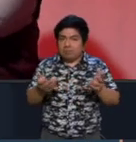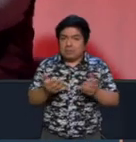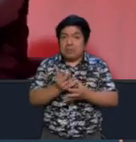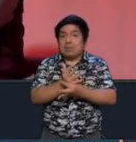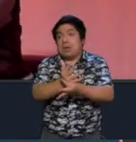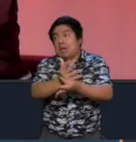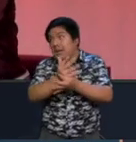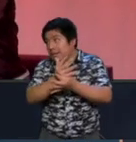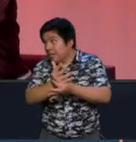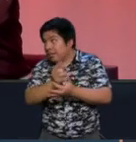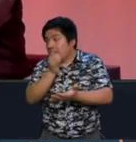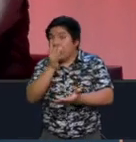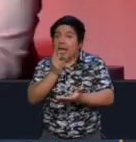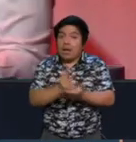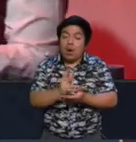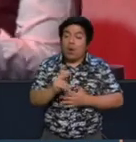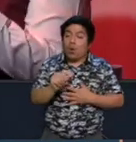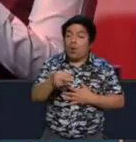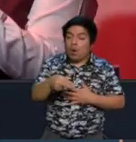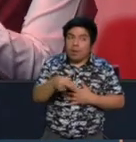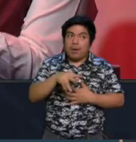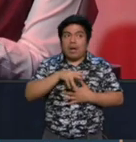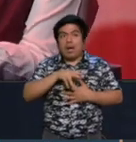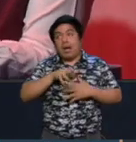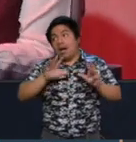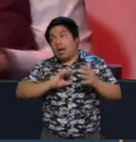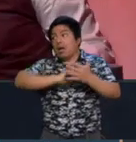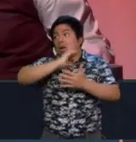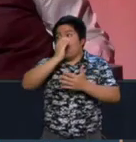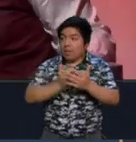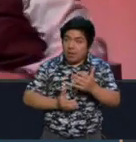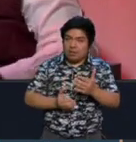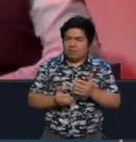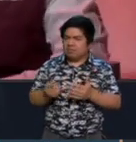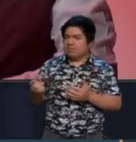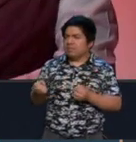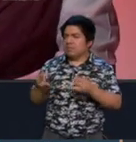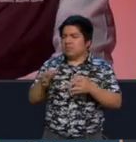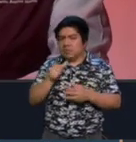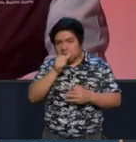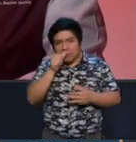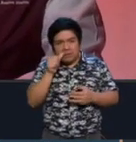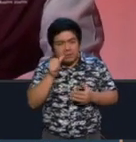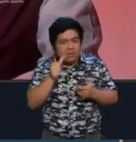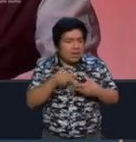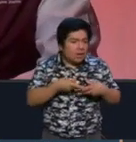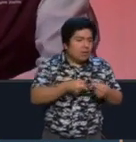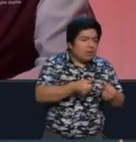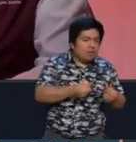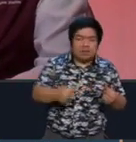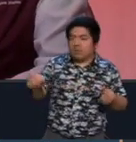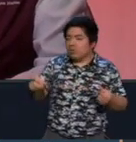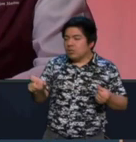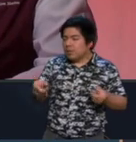Sebastián. solo en las alcaldías de oposición No, Sebastián. tuvieron que contratar Compara policía. lo que gasta la alcaldía de Incluso te Benito diría, Juárez con lo que gasta Xochimilco,